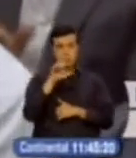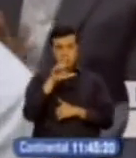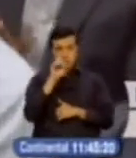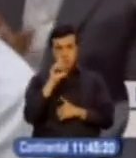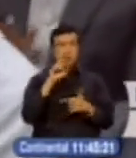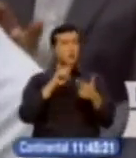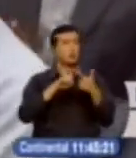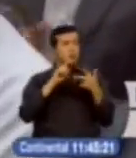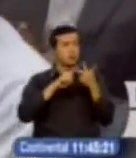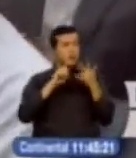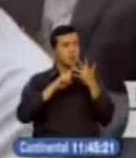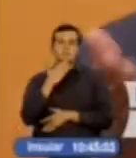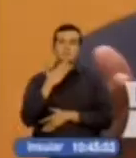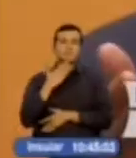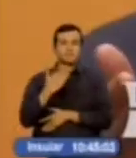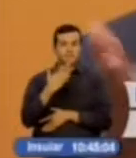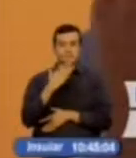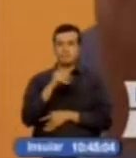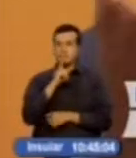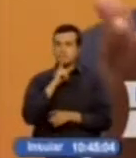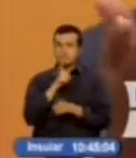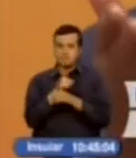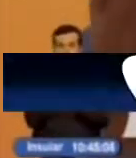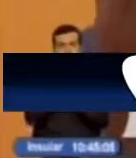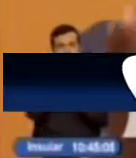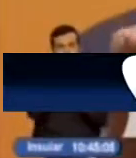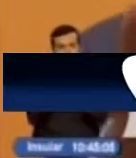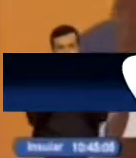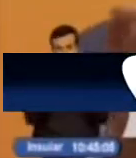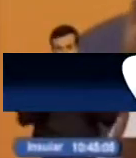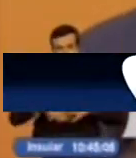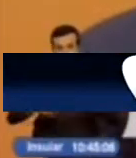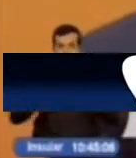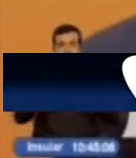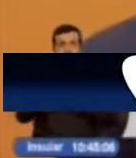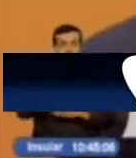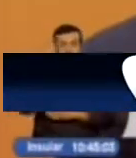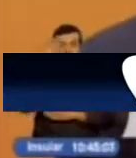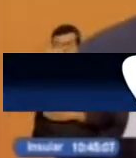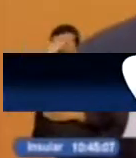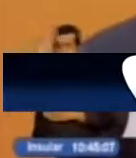la gentileza, porque es una gentileza, de visitarme el alcalde Mauricio Rodas.